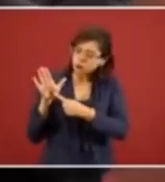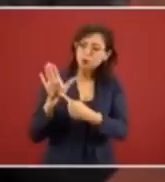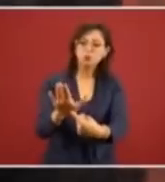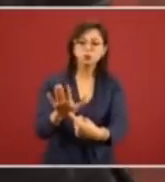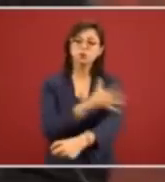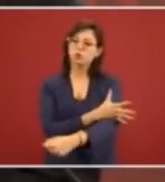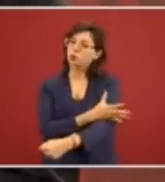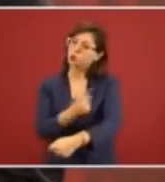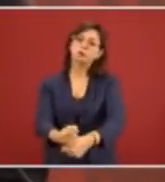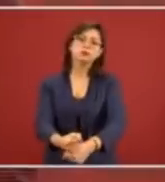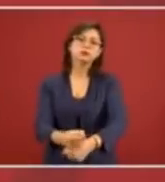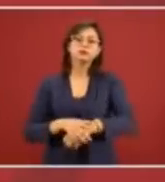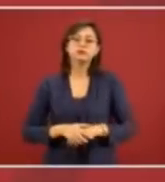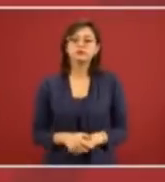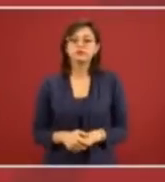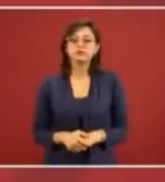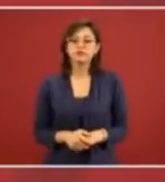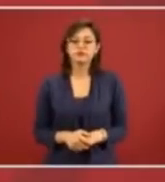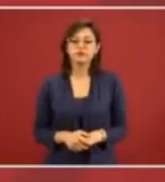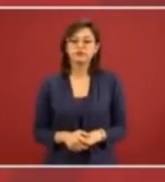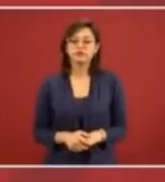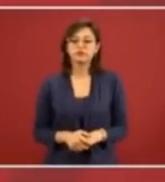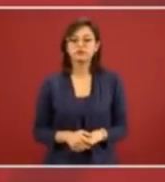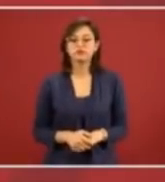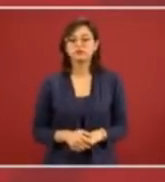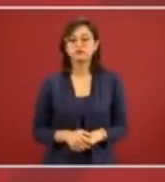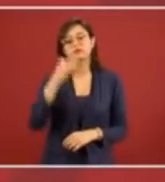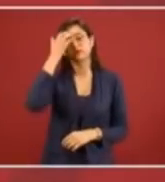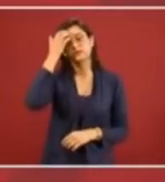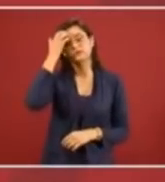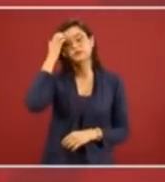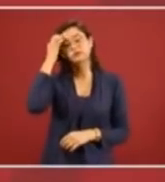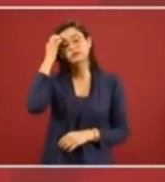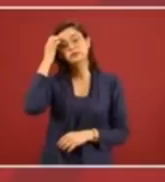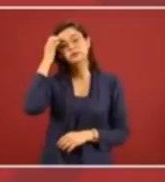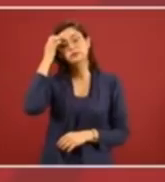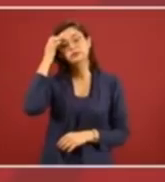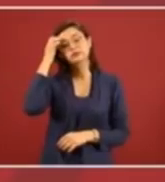Entonces, en homicidios, la disminución estimada